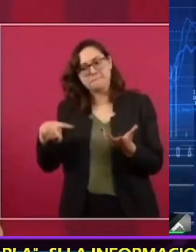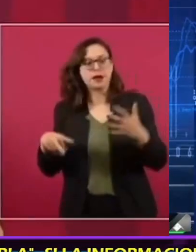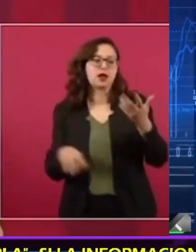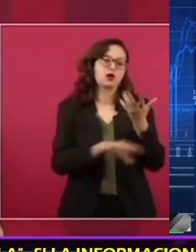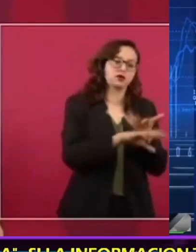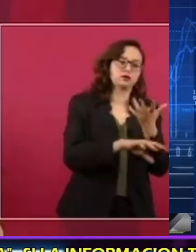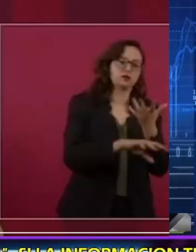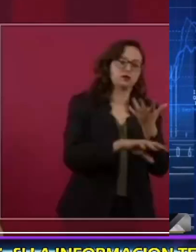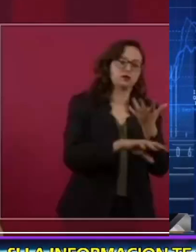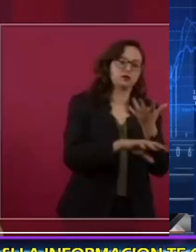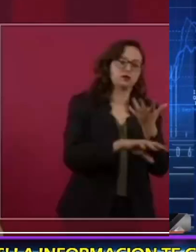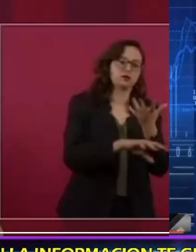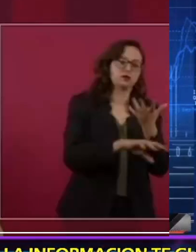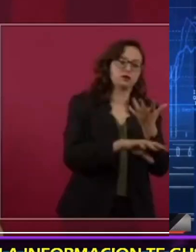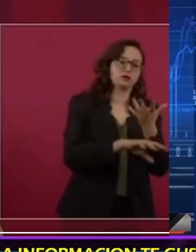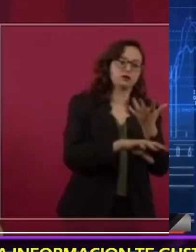Estados Unidos.